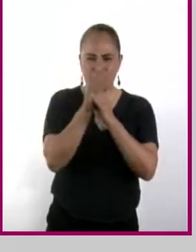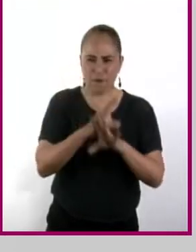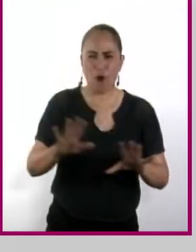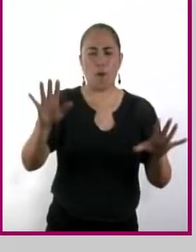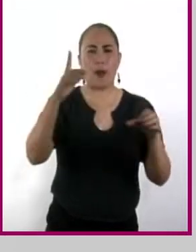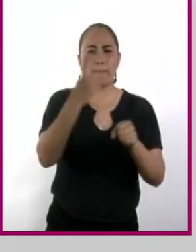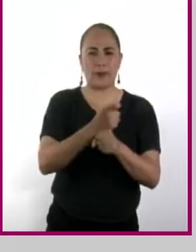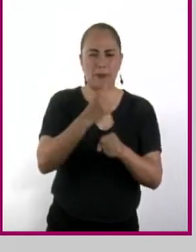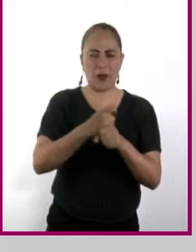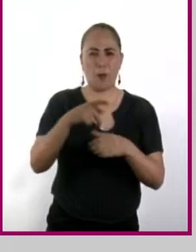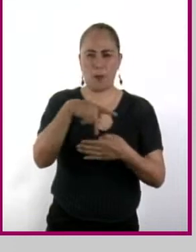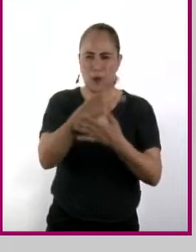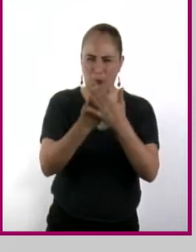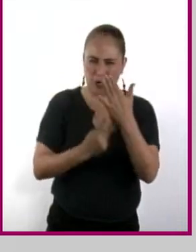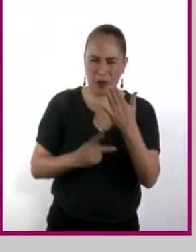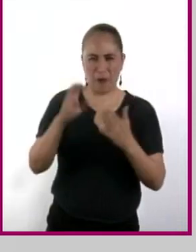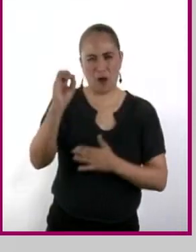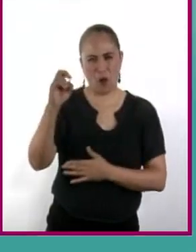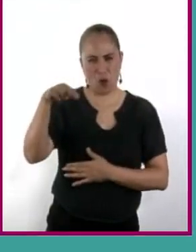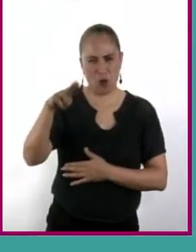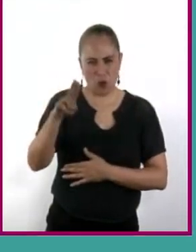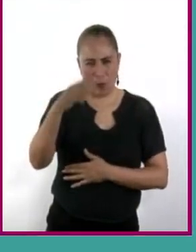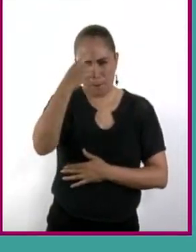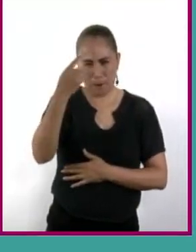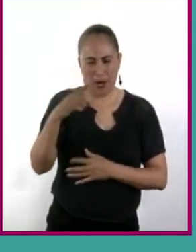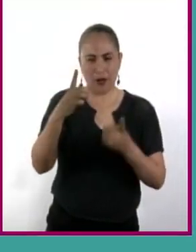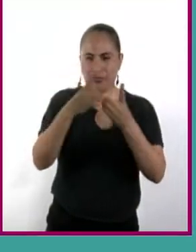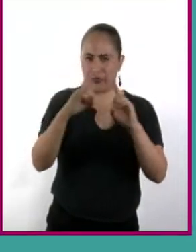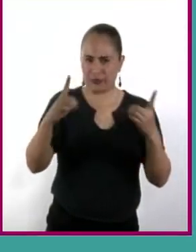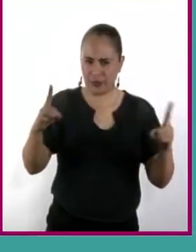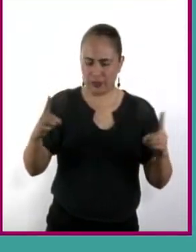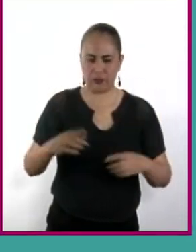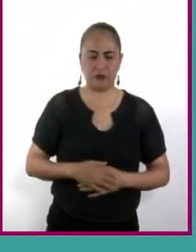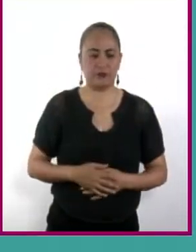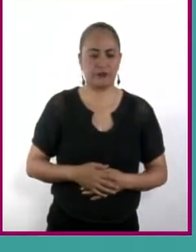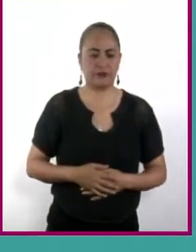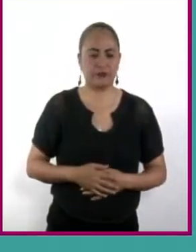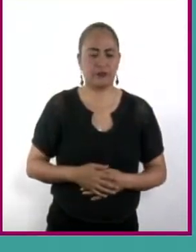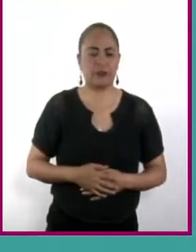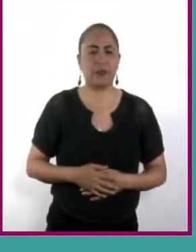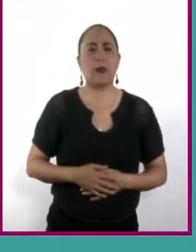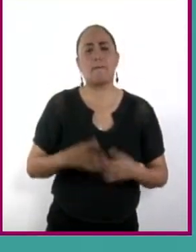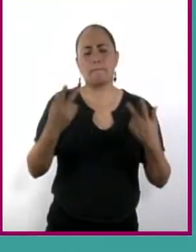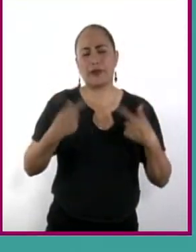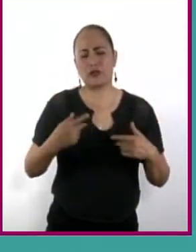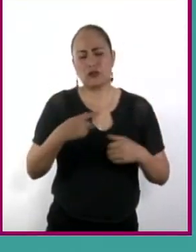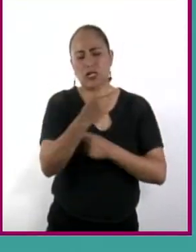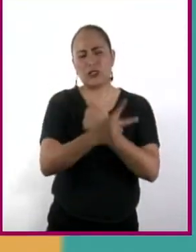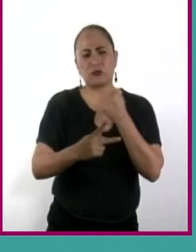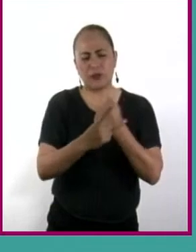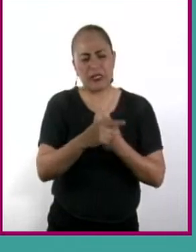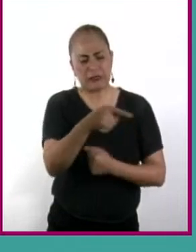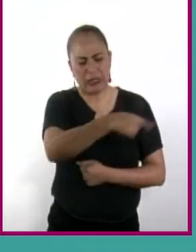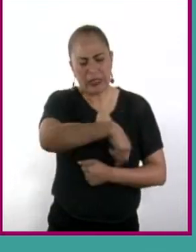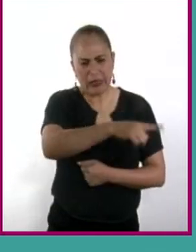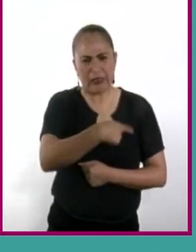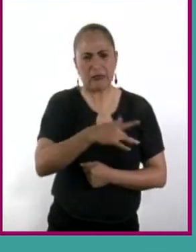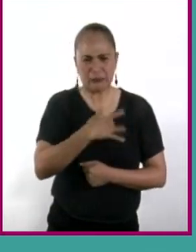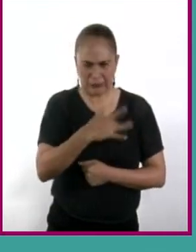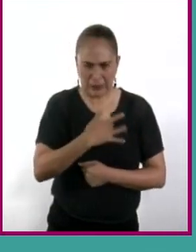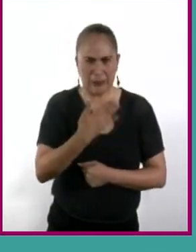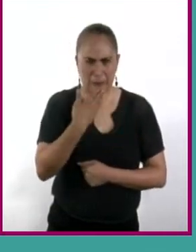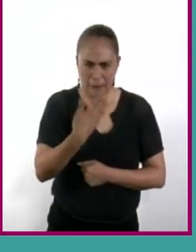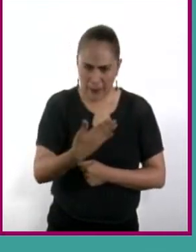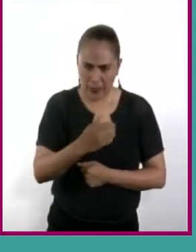del Programa de las Naciones Unidas para el Desarrollo. Mide el bienestar de las naciones al conocer si la calidad de vida de